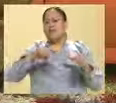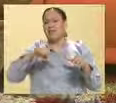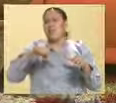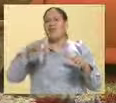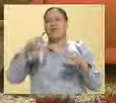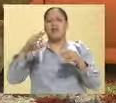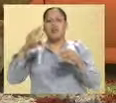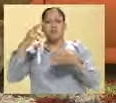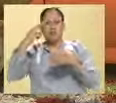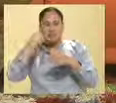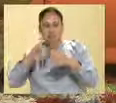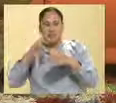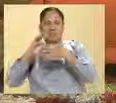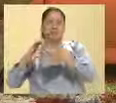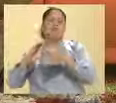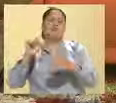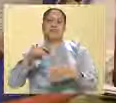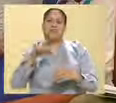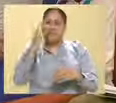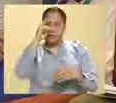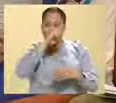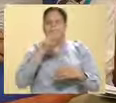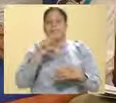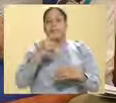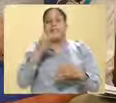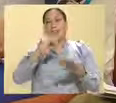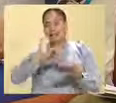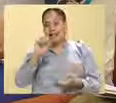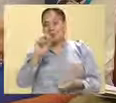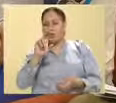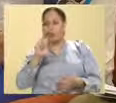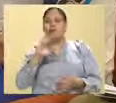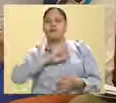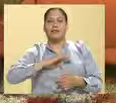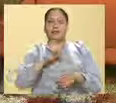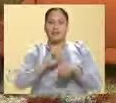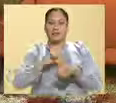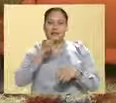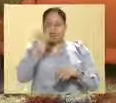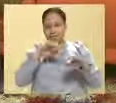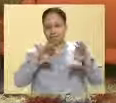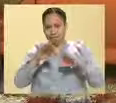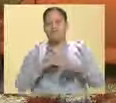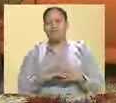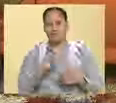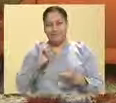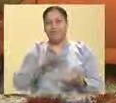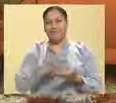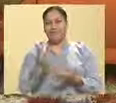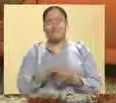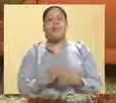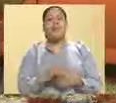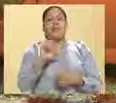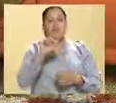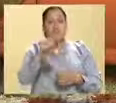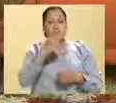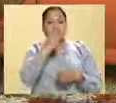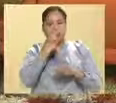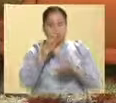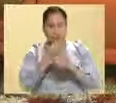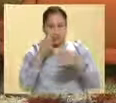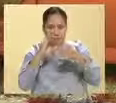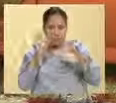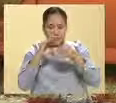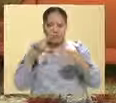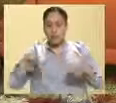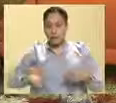romper. Claro. Gracias, claro. Susi. No, a ustedes, chicos. Feliz Día del Trabajo. Igualmente. Feliz Día del Trabajo. Y bueno, como bien lo comentamos,